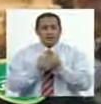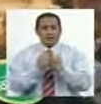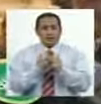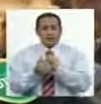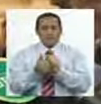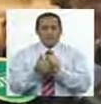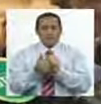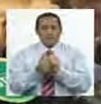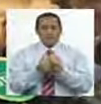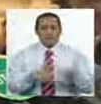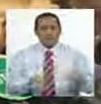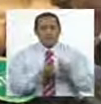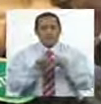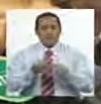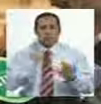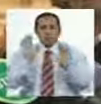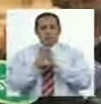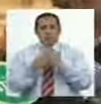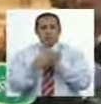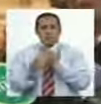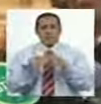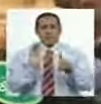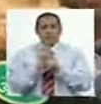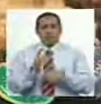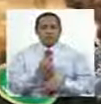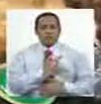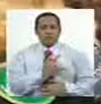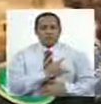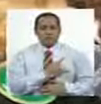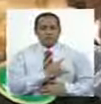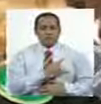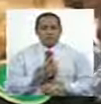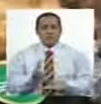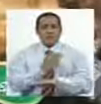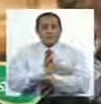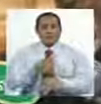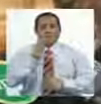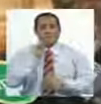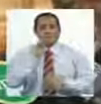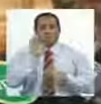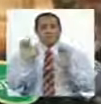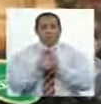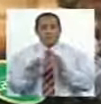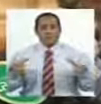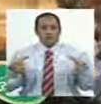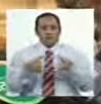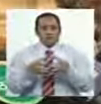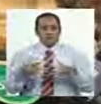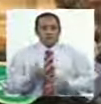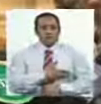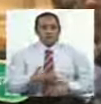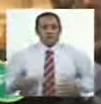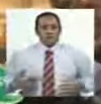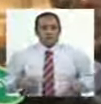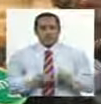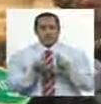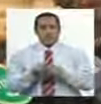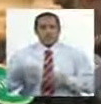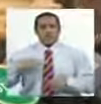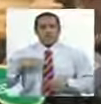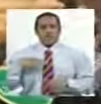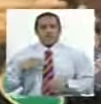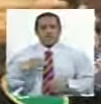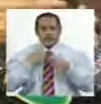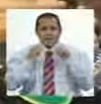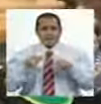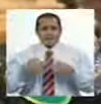deporte. Hay un ejemplo en la ley universitaria, se habla tanto de las instituciones públicas como de las privadas.